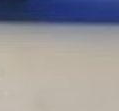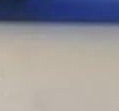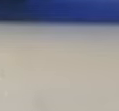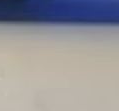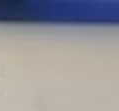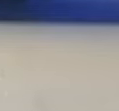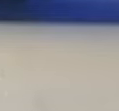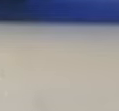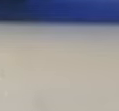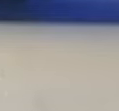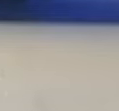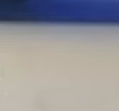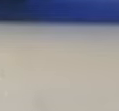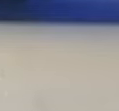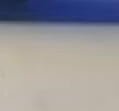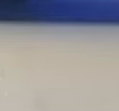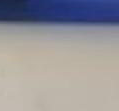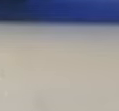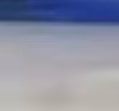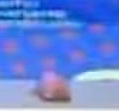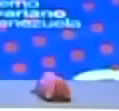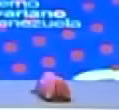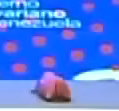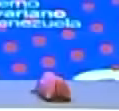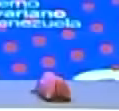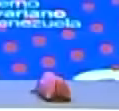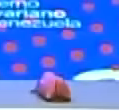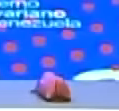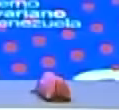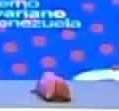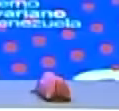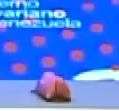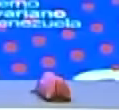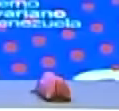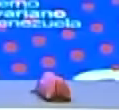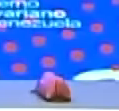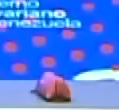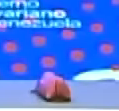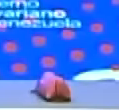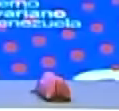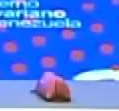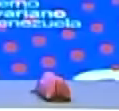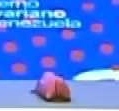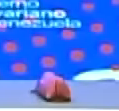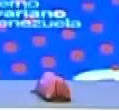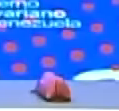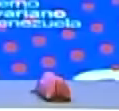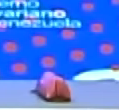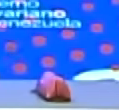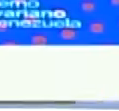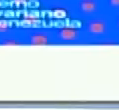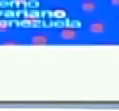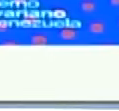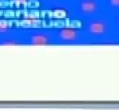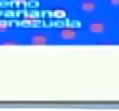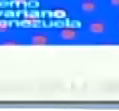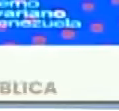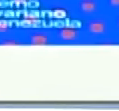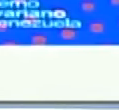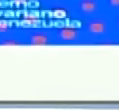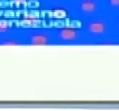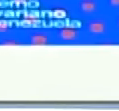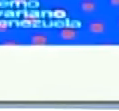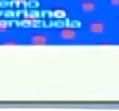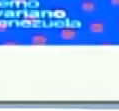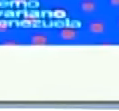Muy buenas tardes para toda Venezuela. Hemos querido concurrir hoy, que es un